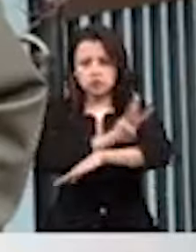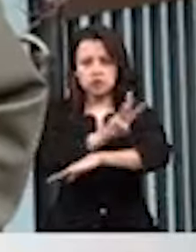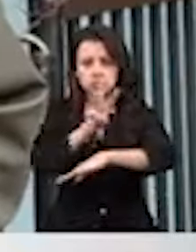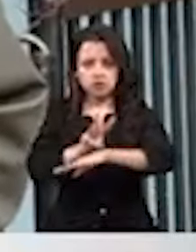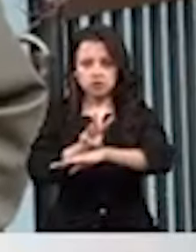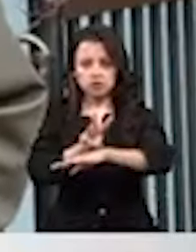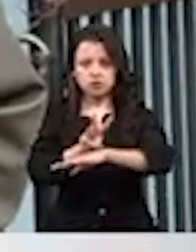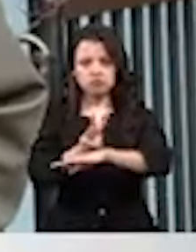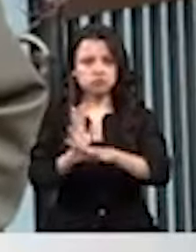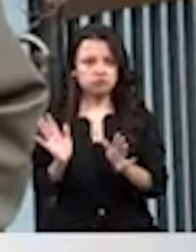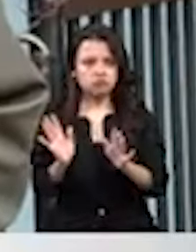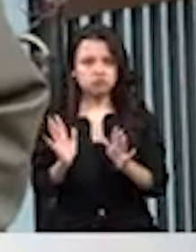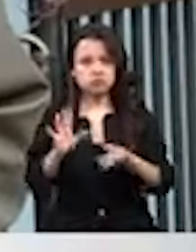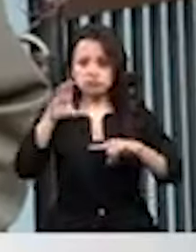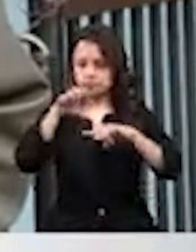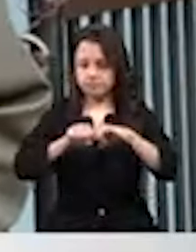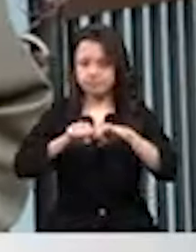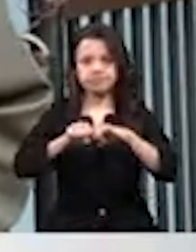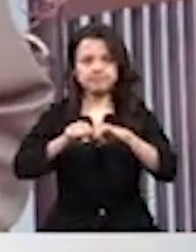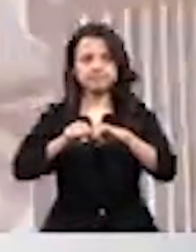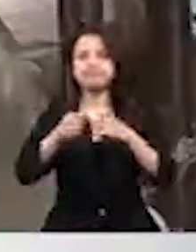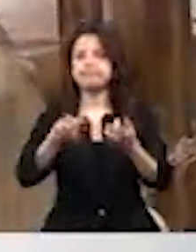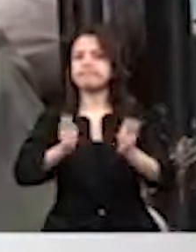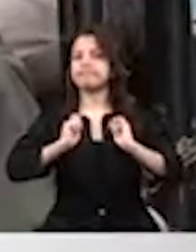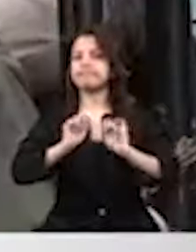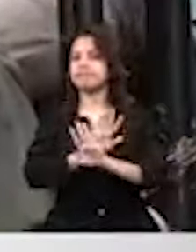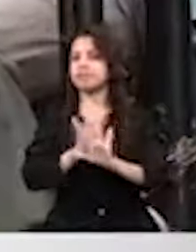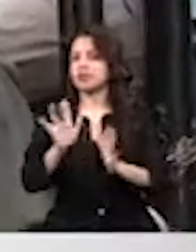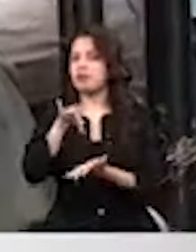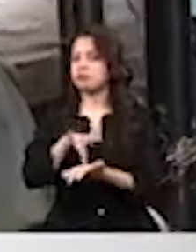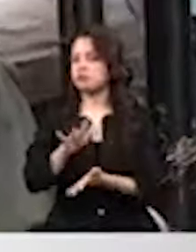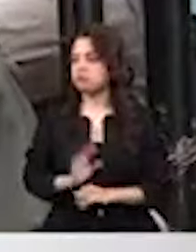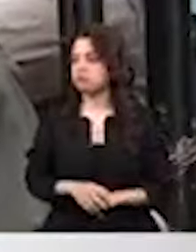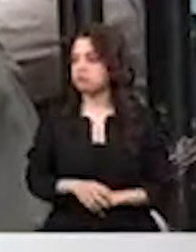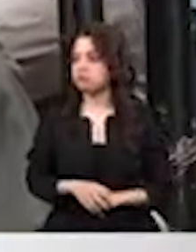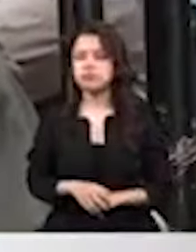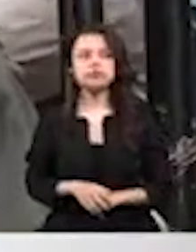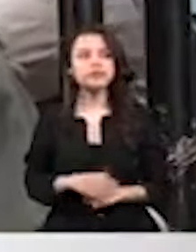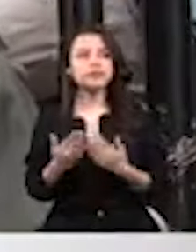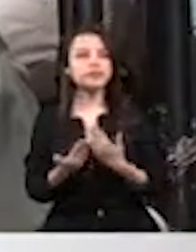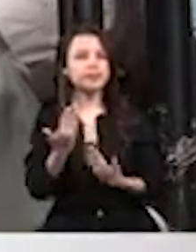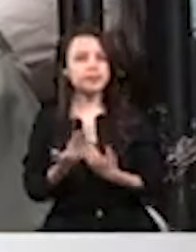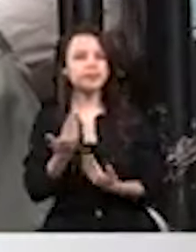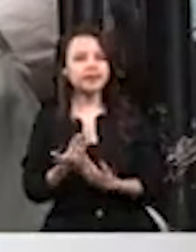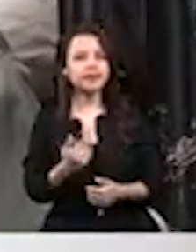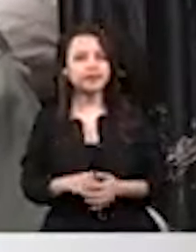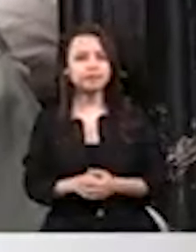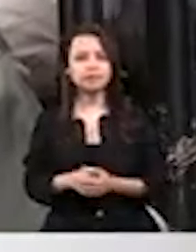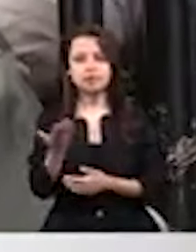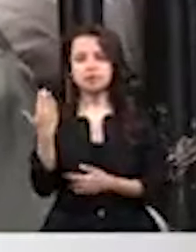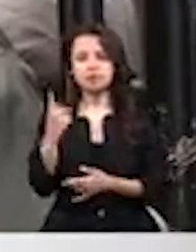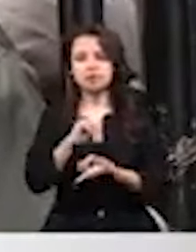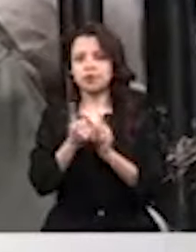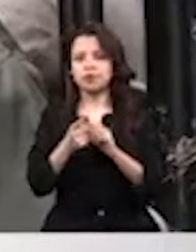la cita y nos la asignaron y la estamos cumpliendo en este momento. Bueno, realmente fue muy fácil, afortunadamente hace poco cambió el sistema